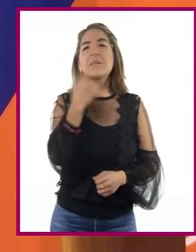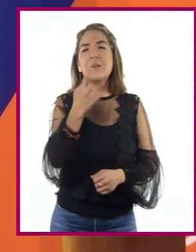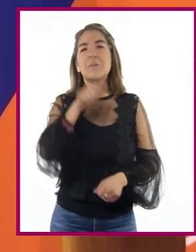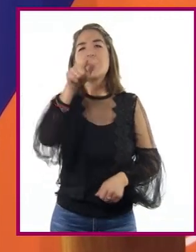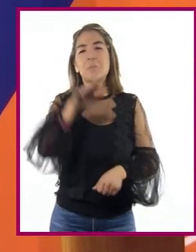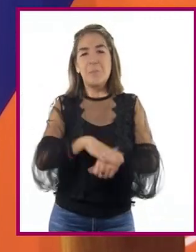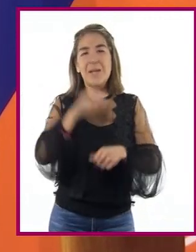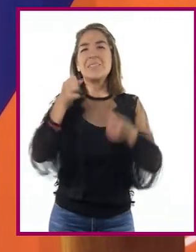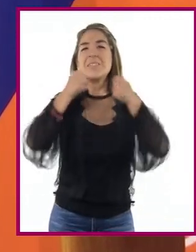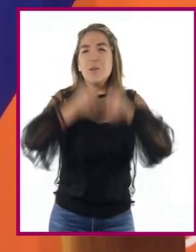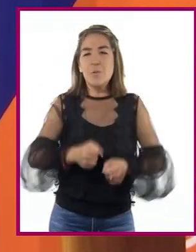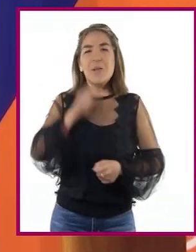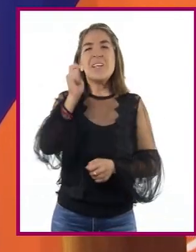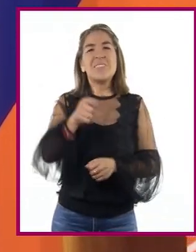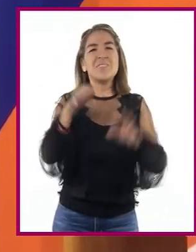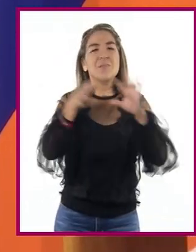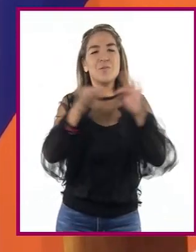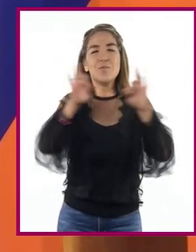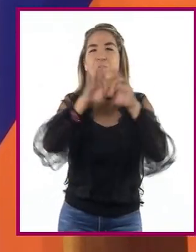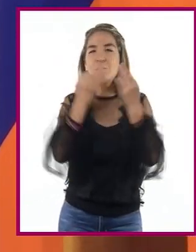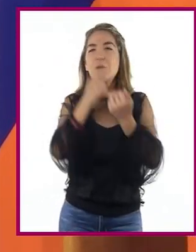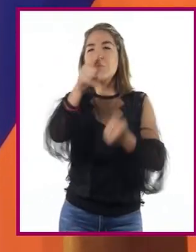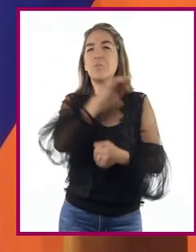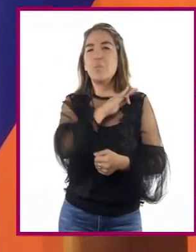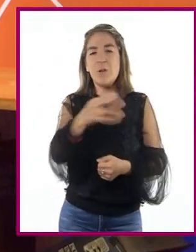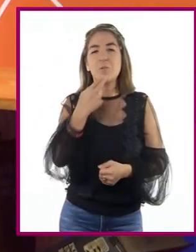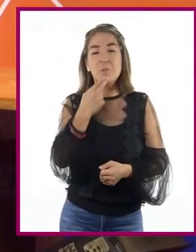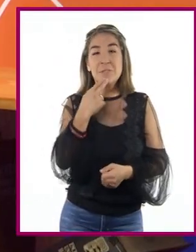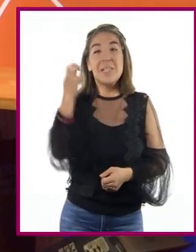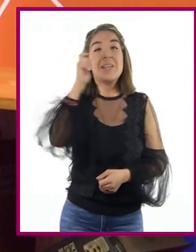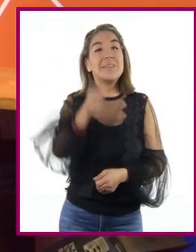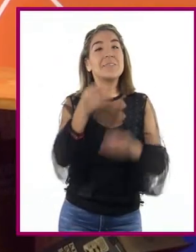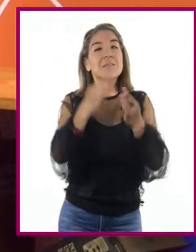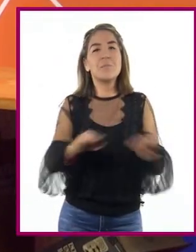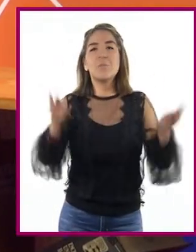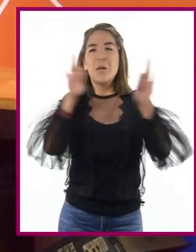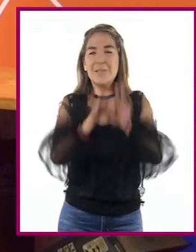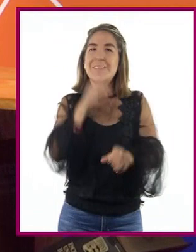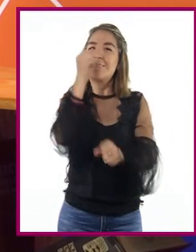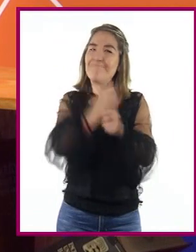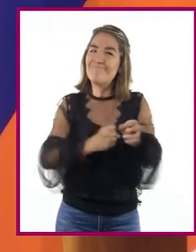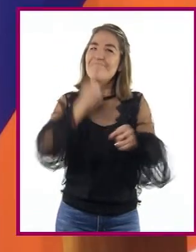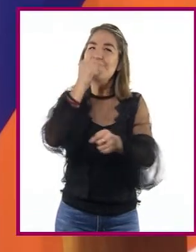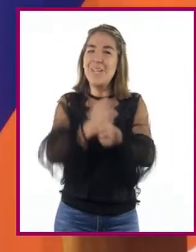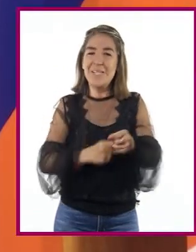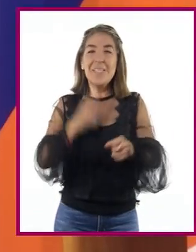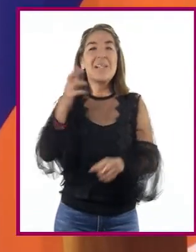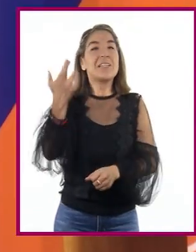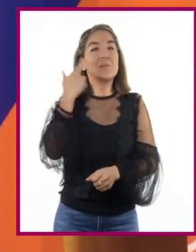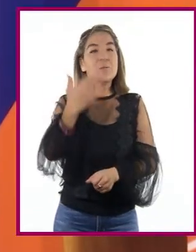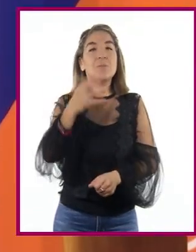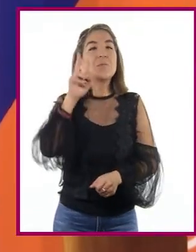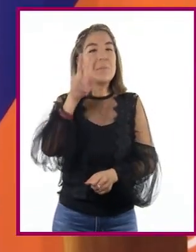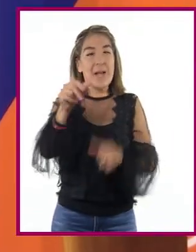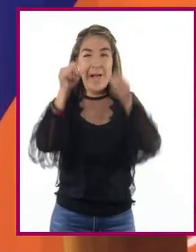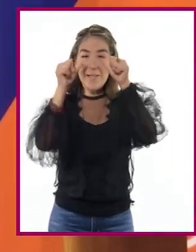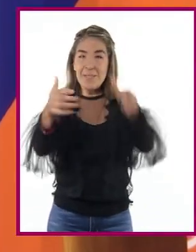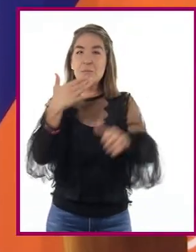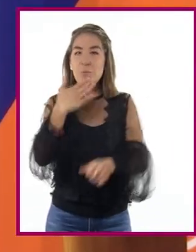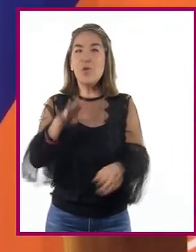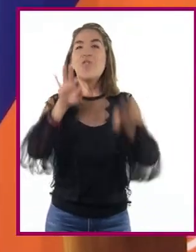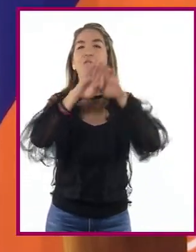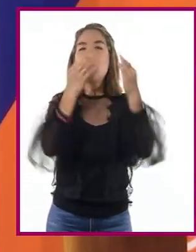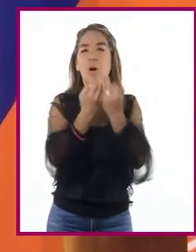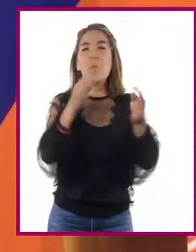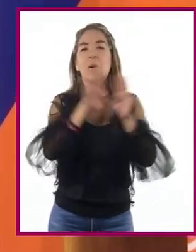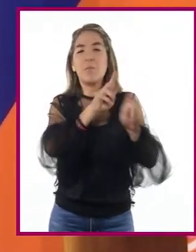más nociones de qué estrategias podrían utilizar. Lo importante es practicar, escuchar y analizar la manera